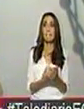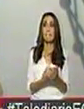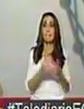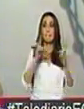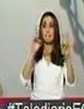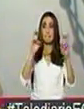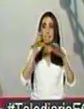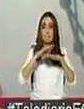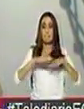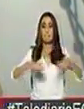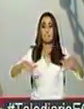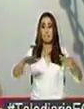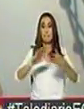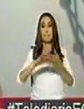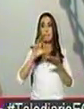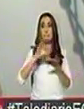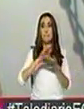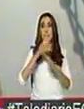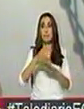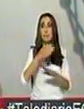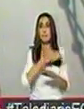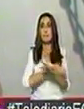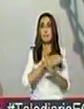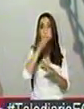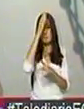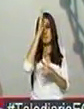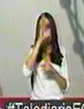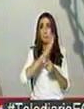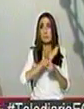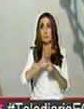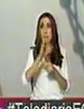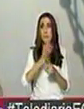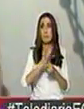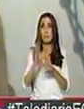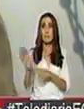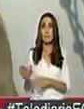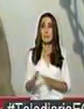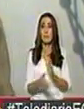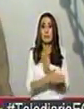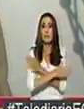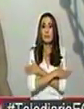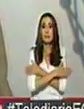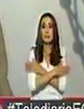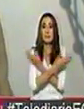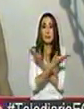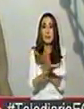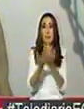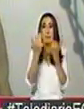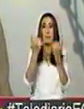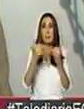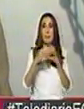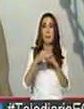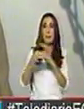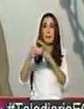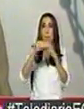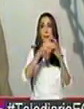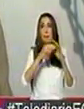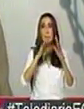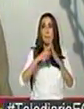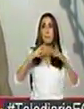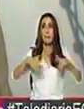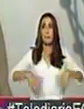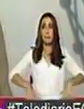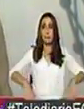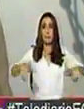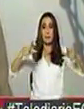la ciudad de interculturalidad, pero antes de eso, quisiera también dar un saludo fuertísimo al compañero presidente de la República por la